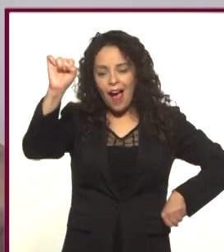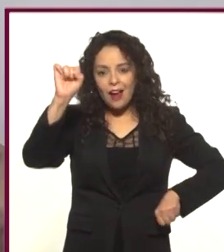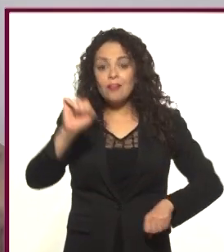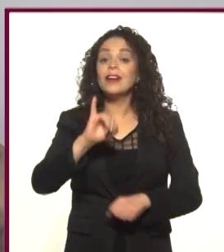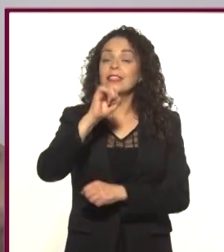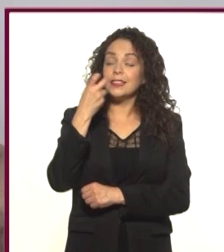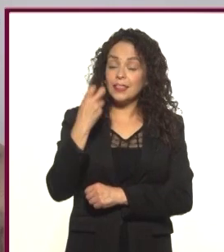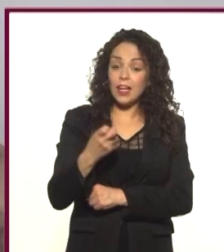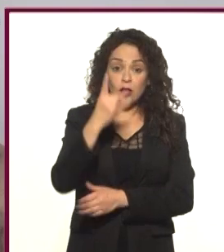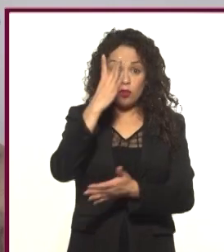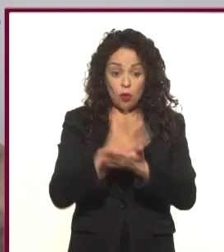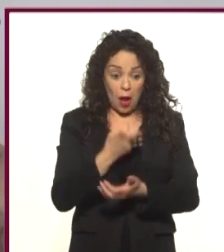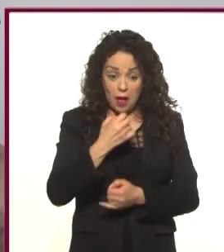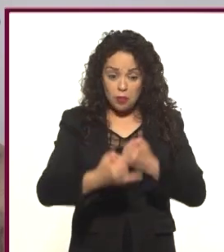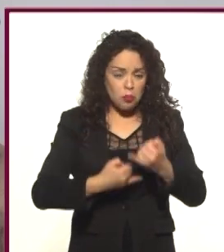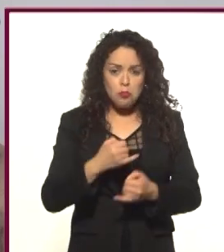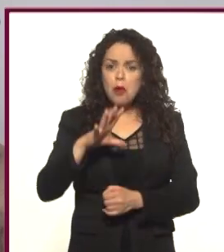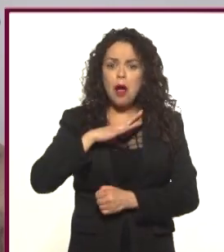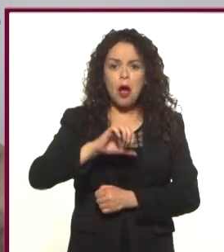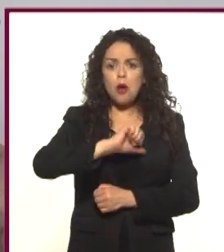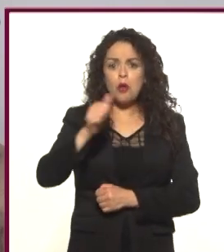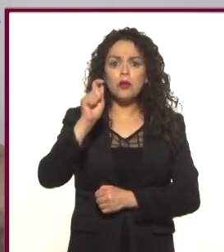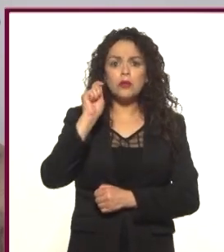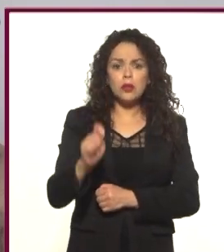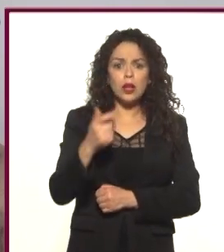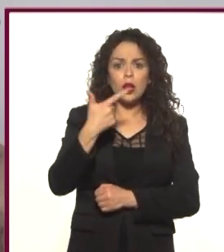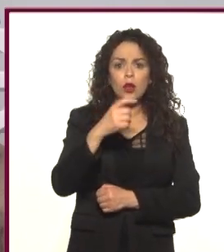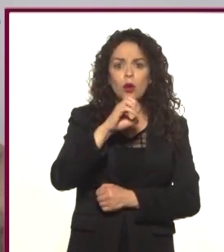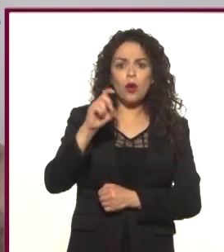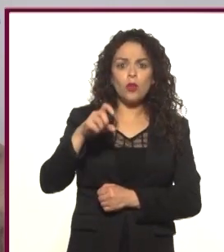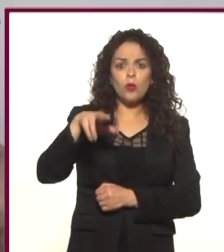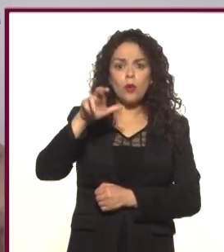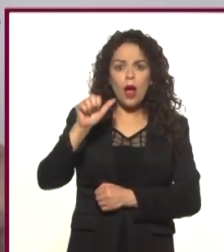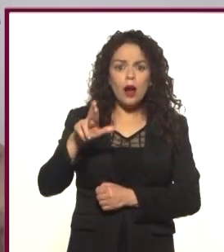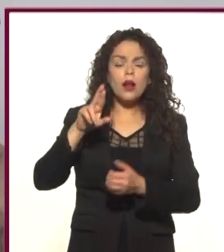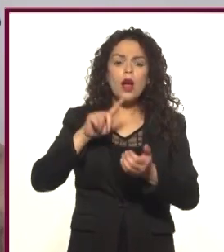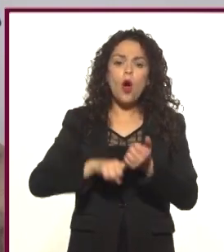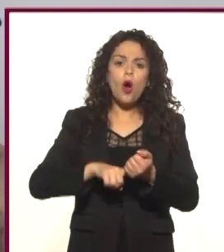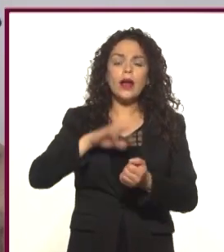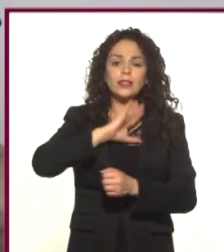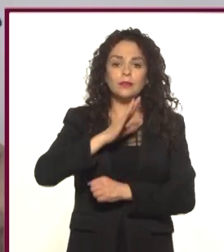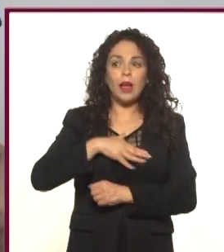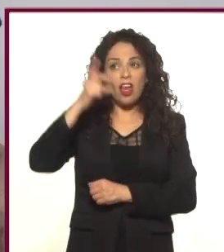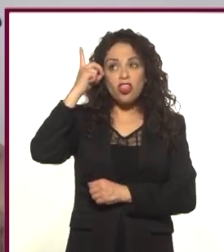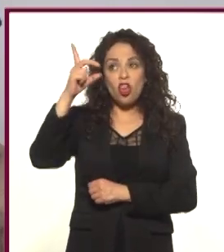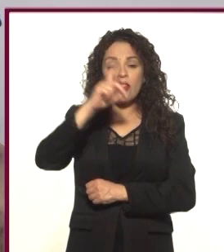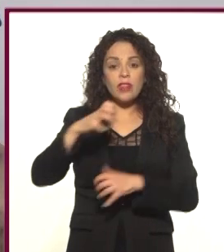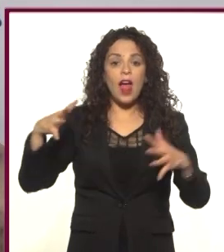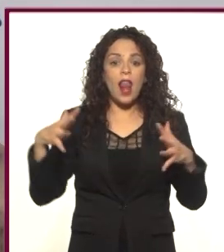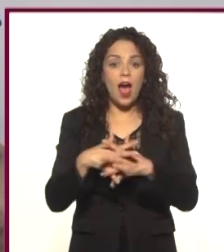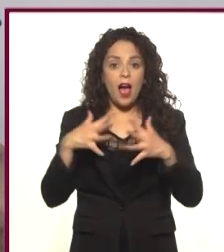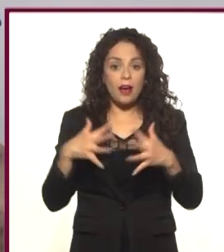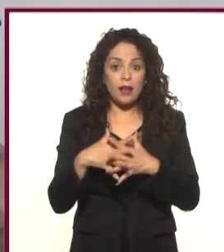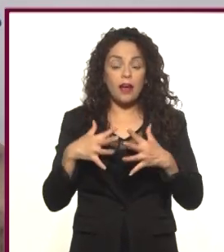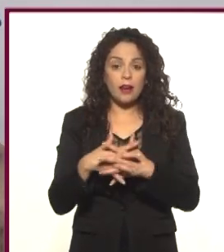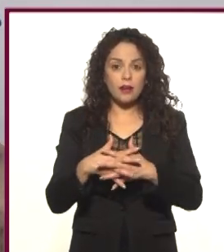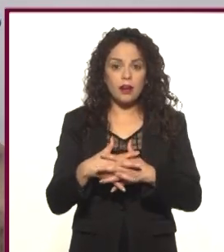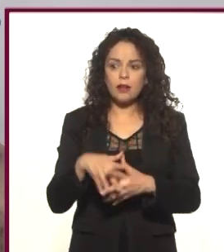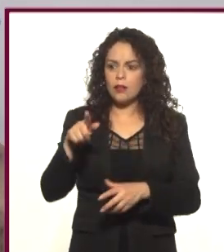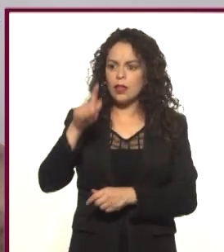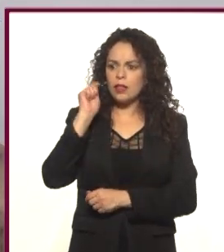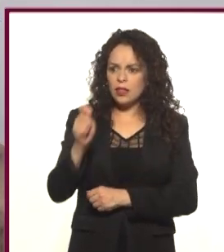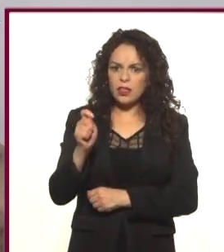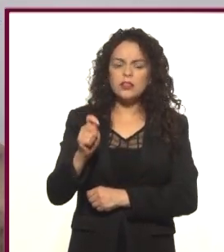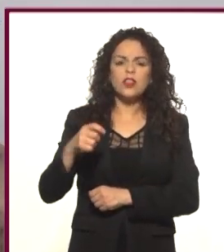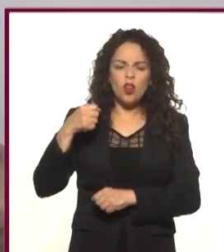no solo en estos juegos, existen también los llamados God of War o en español Dios de la Guerra, en los que el protagonista es más un